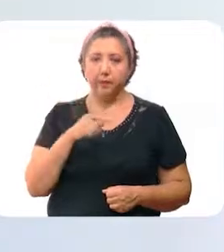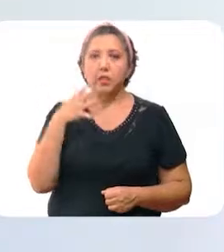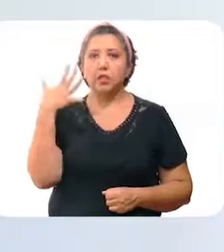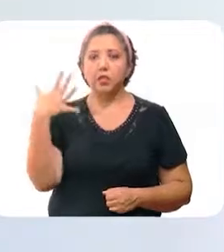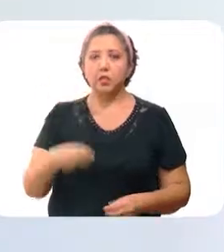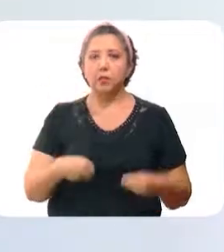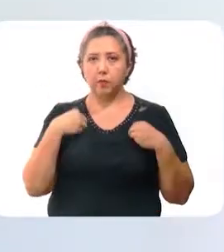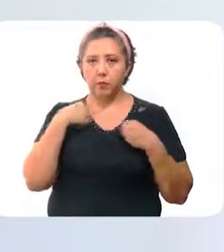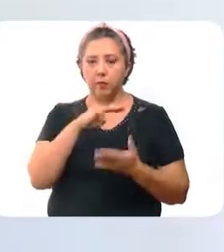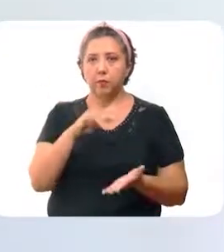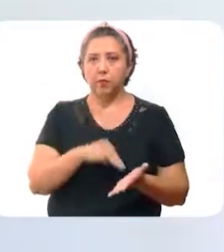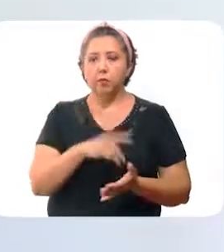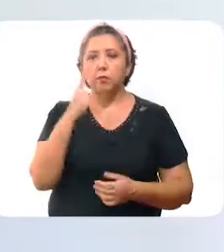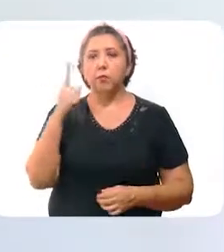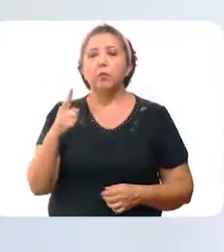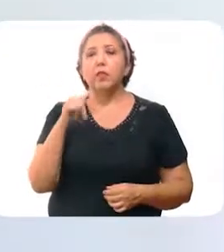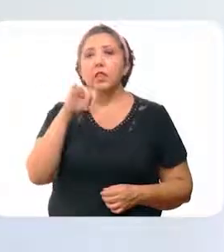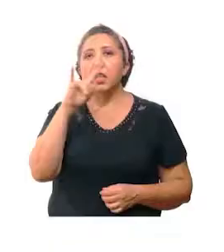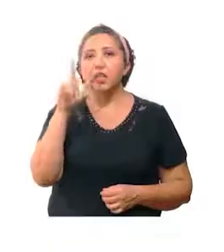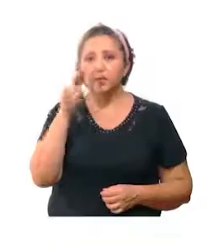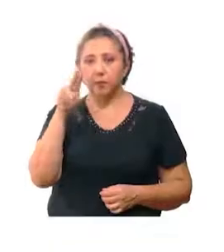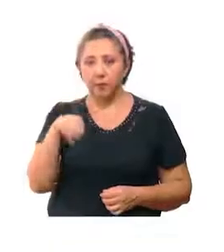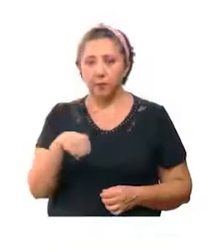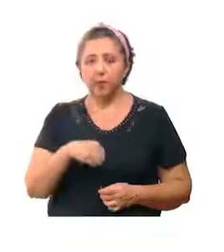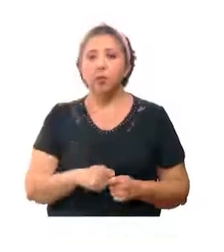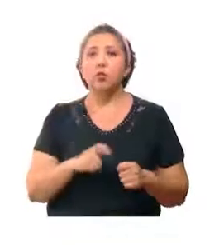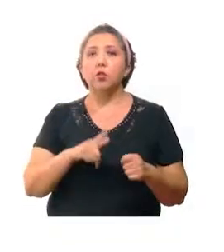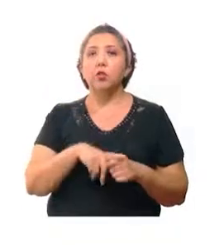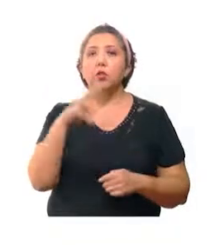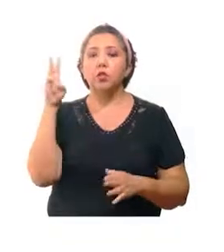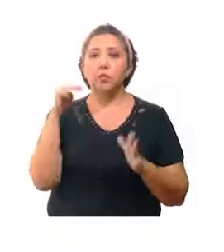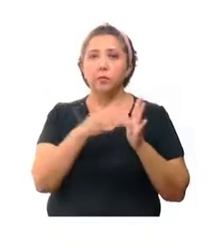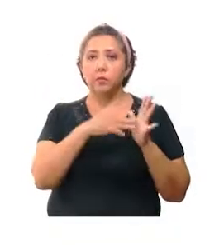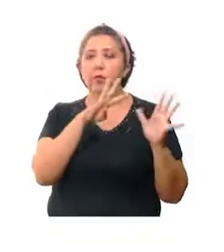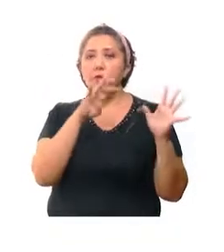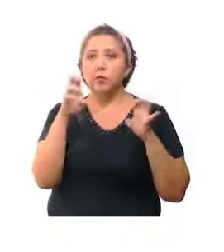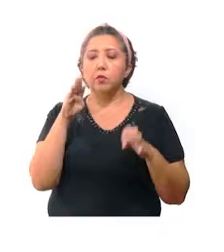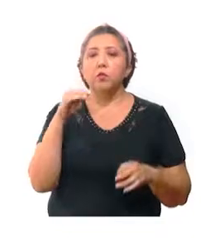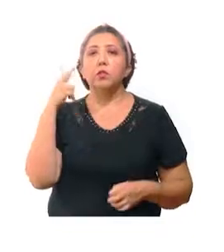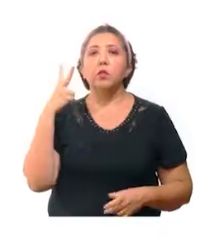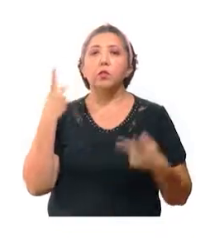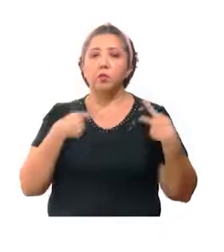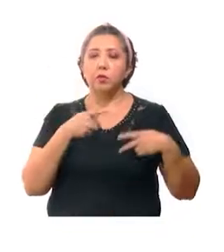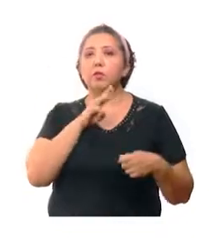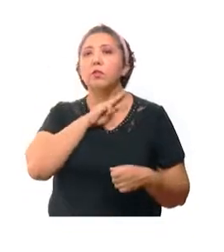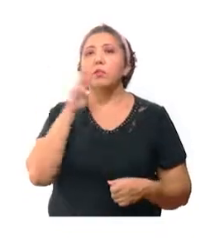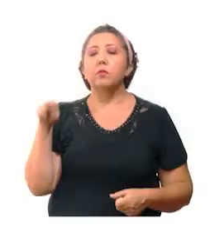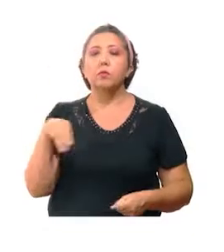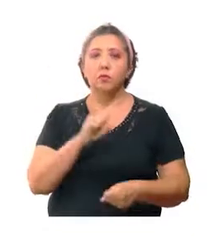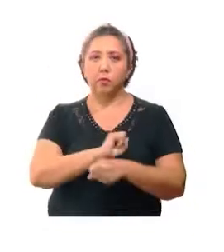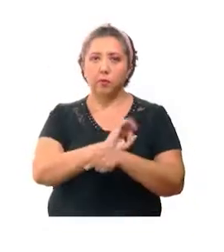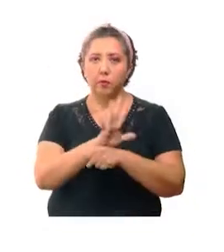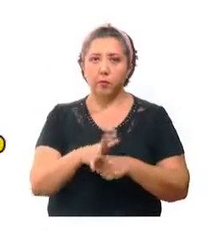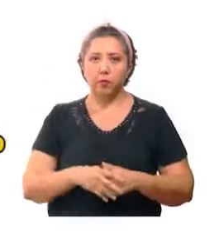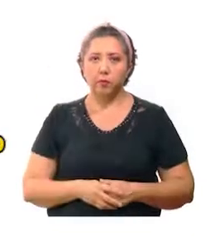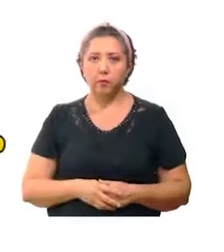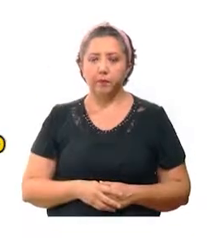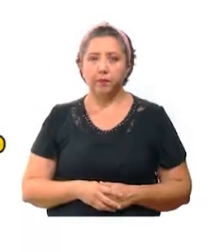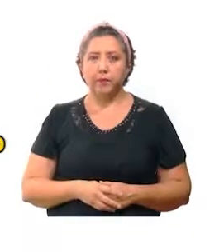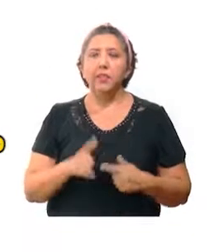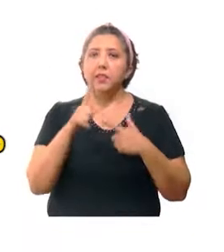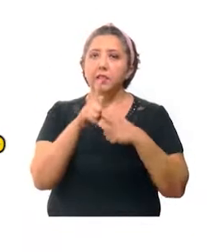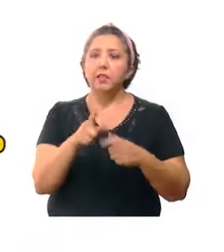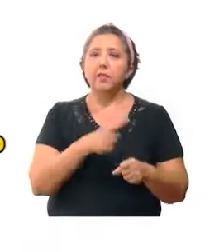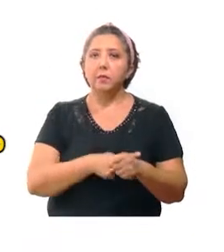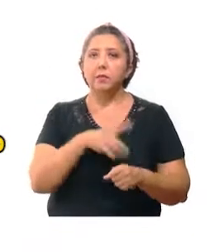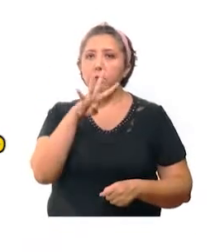5 de ellos residían en Mérida y 1 más en Tizimín. En total son 3.992 las personas fallecidas a causa del coronavirus. De los